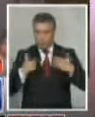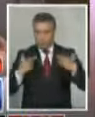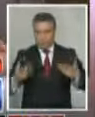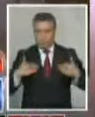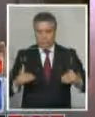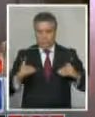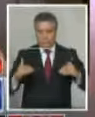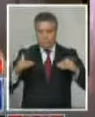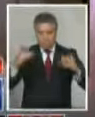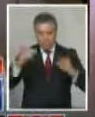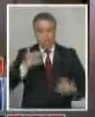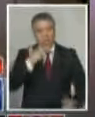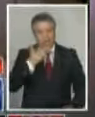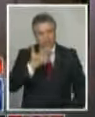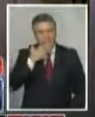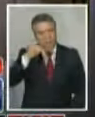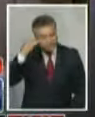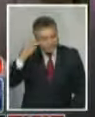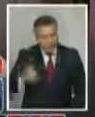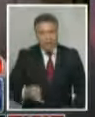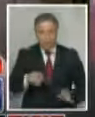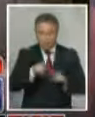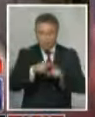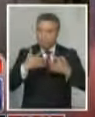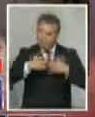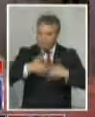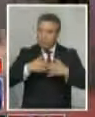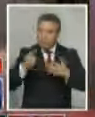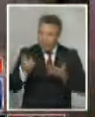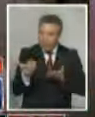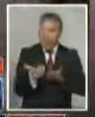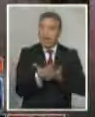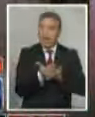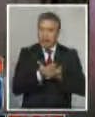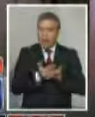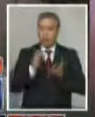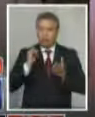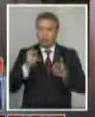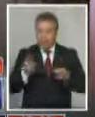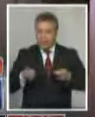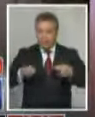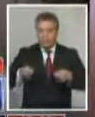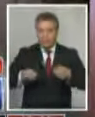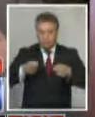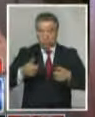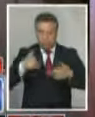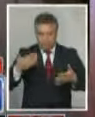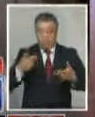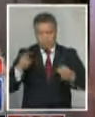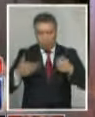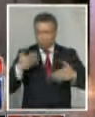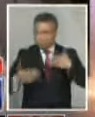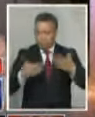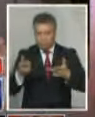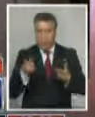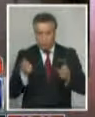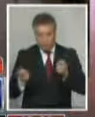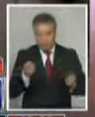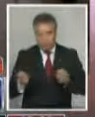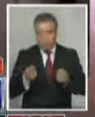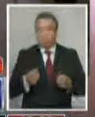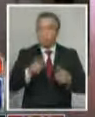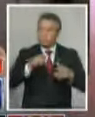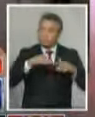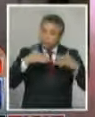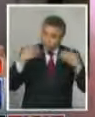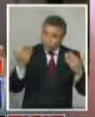Por eso hablamos siempre de generar mecanismos de ahorro e inversión que nos permitieran seguir generando más dinamismo en nuestra economía. Ciertamente que junto con todas aquellas